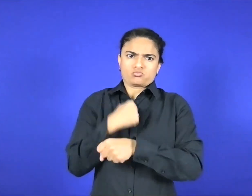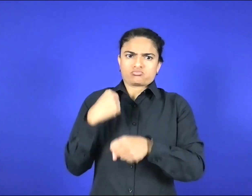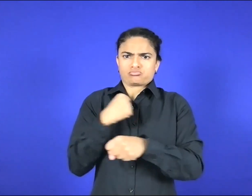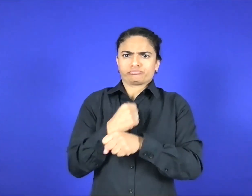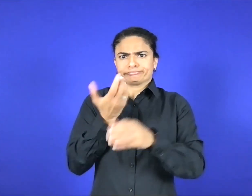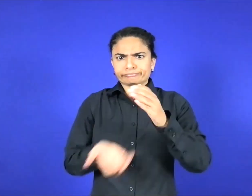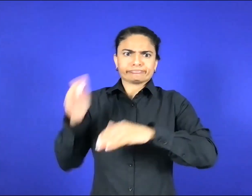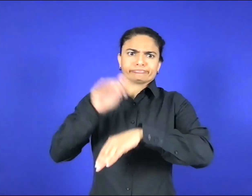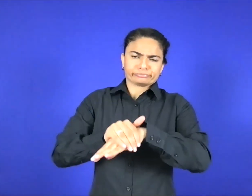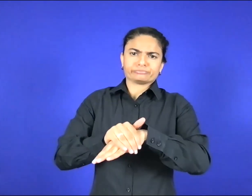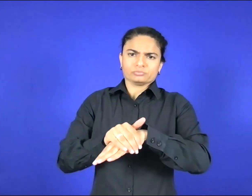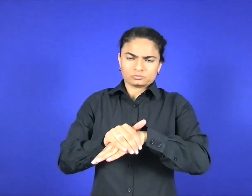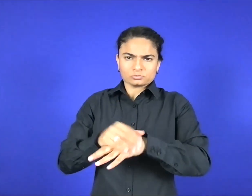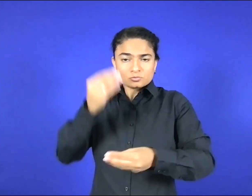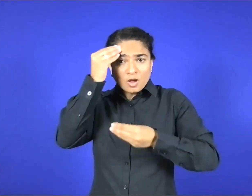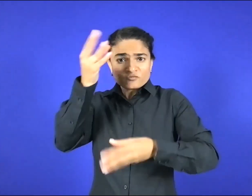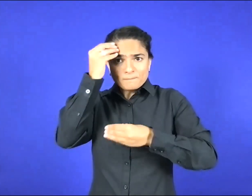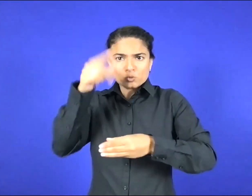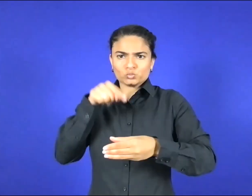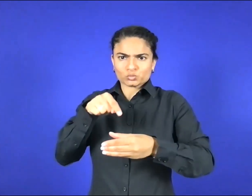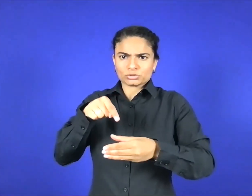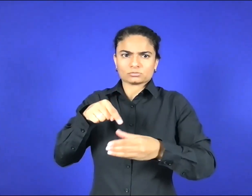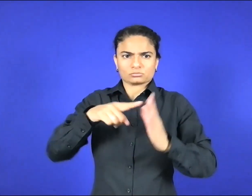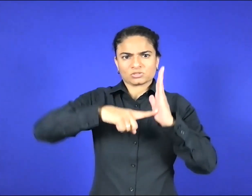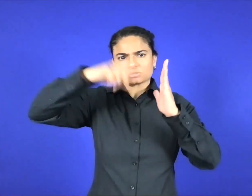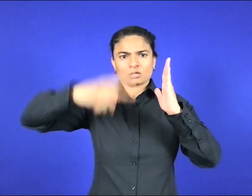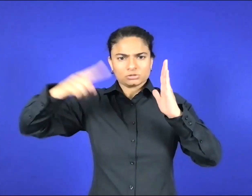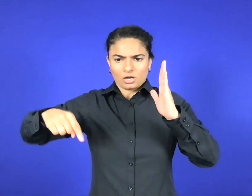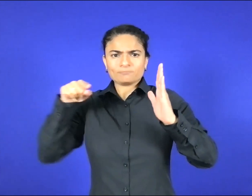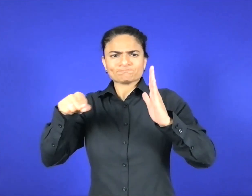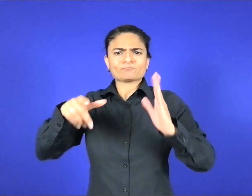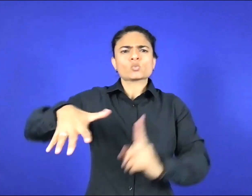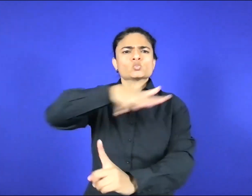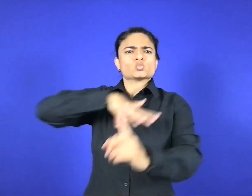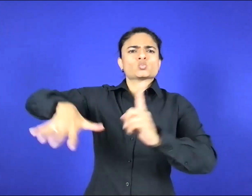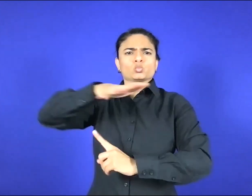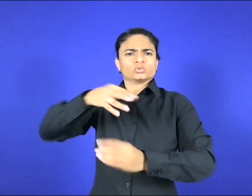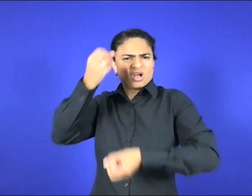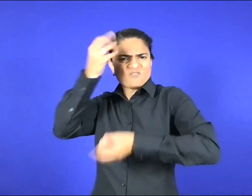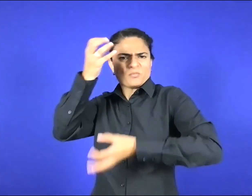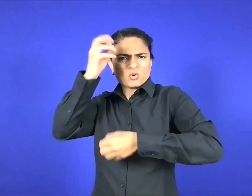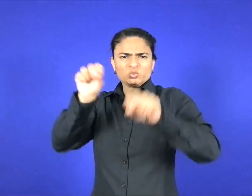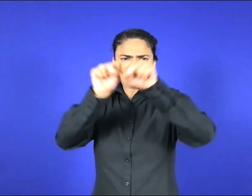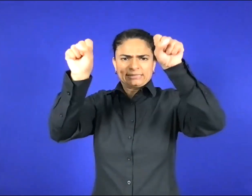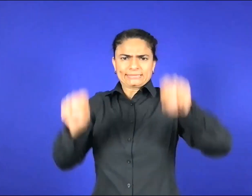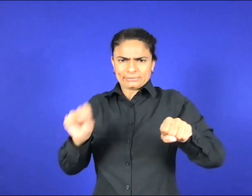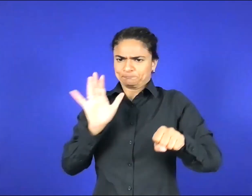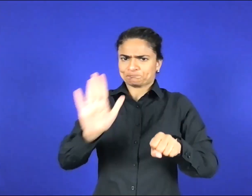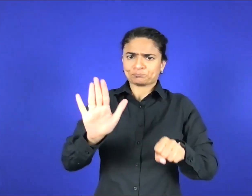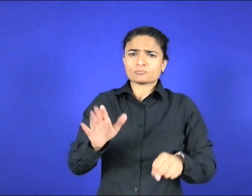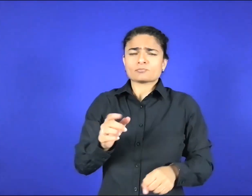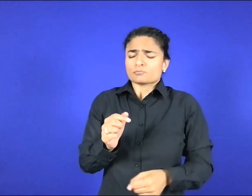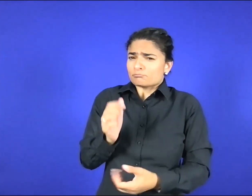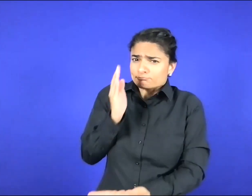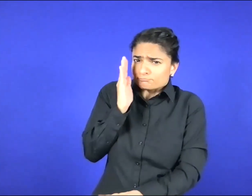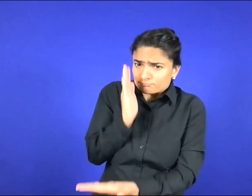datos y proteger la confidencialidad y la privacidad de los datos con agencias